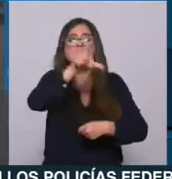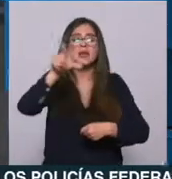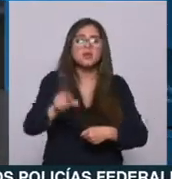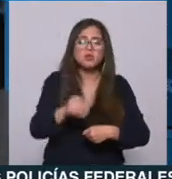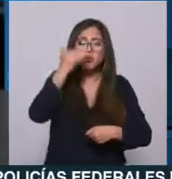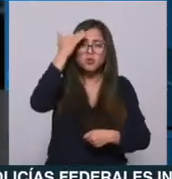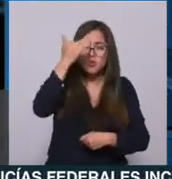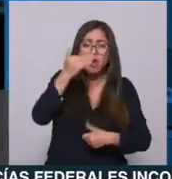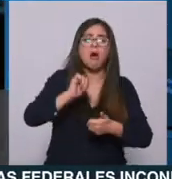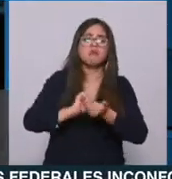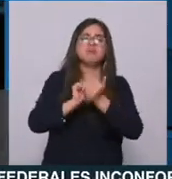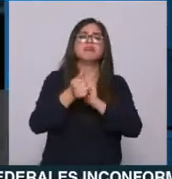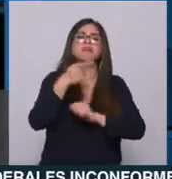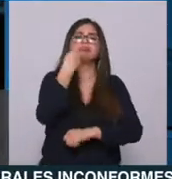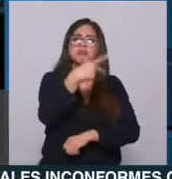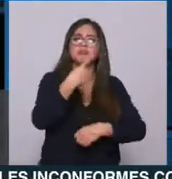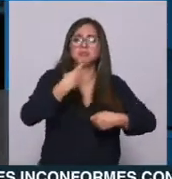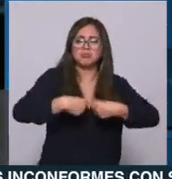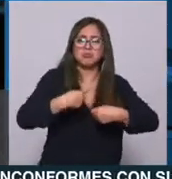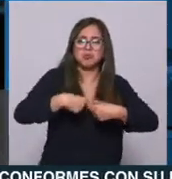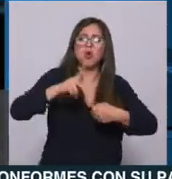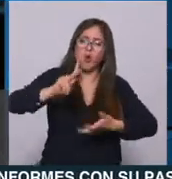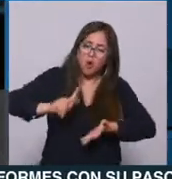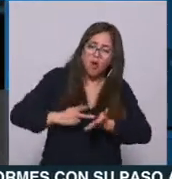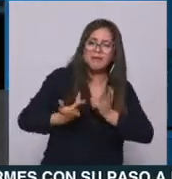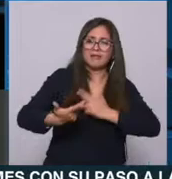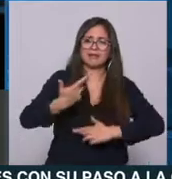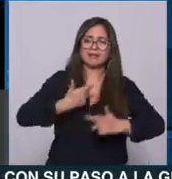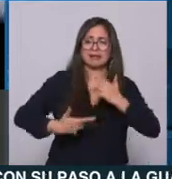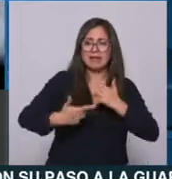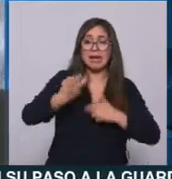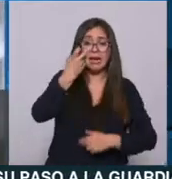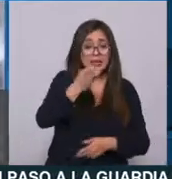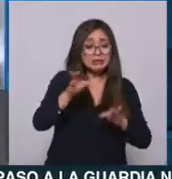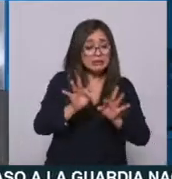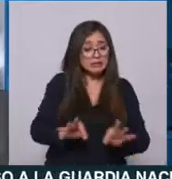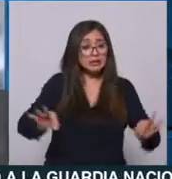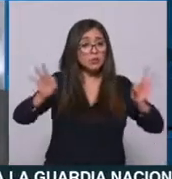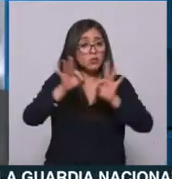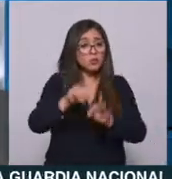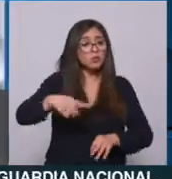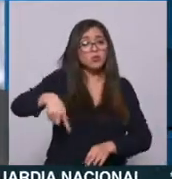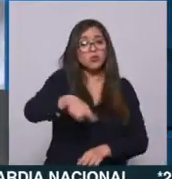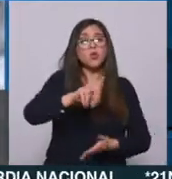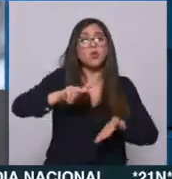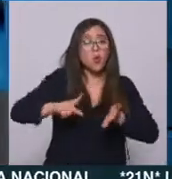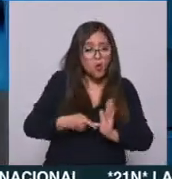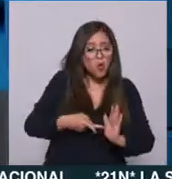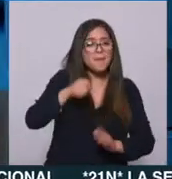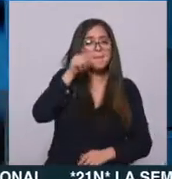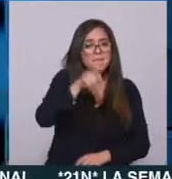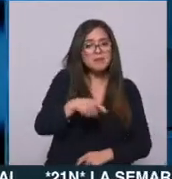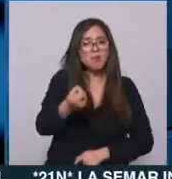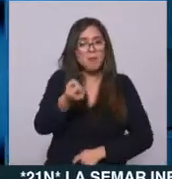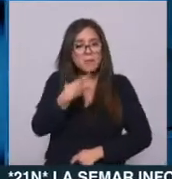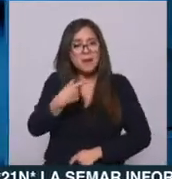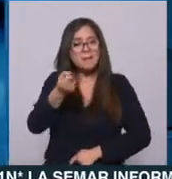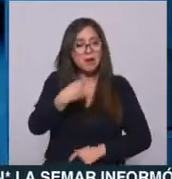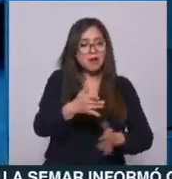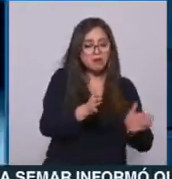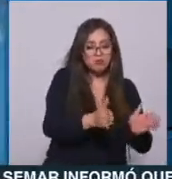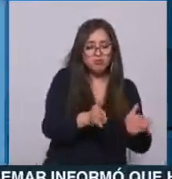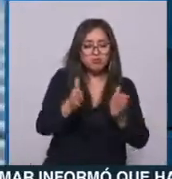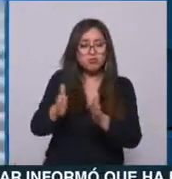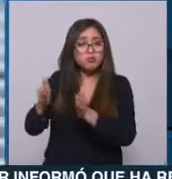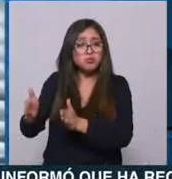tiempo, pues la enfermedad puede remitir y regresar. Y esto, pues lo importante es que ya no vuelve a remitir con la misma línea de tratamiento. Es una línea que